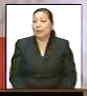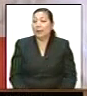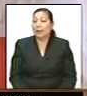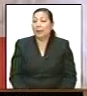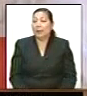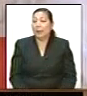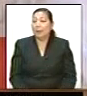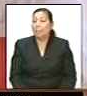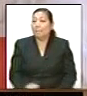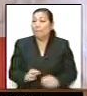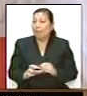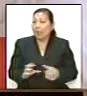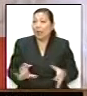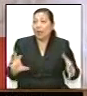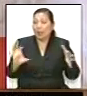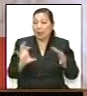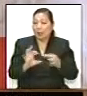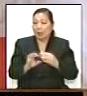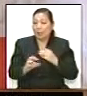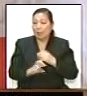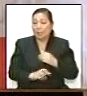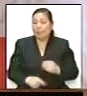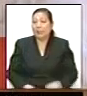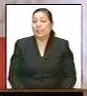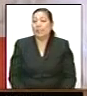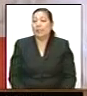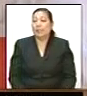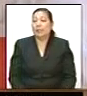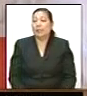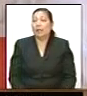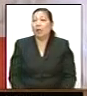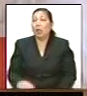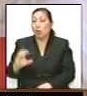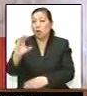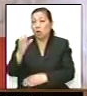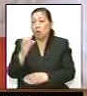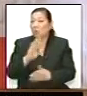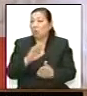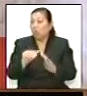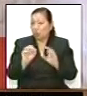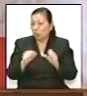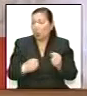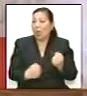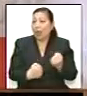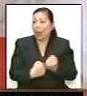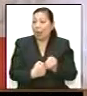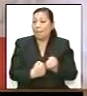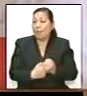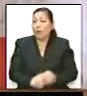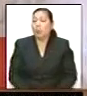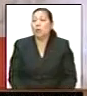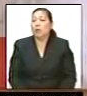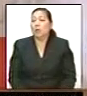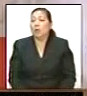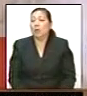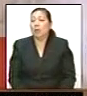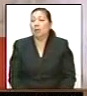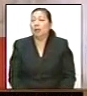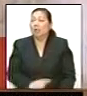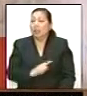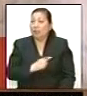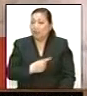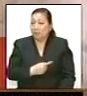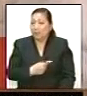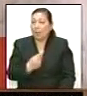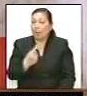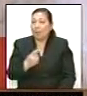los países de la alianza el dan a columbia todo el apoyo y todo el esfuerzo para